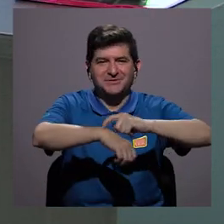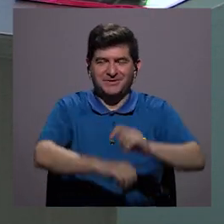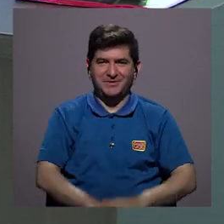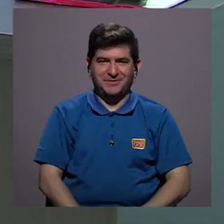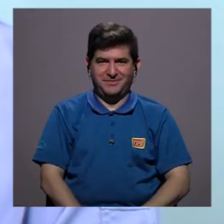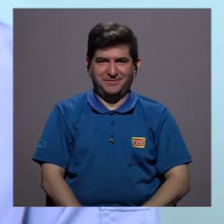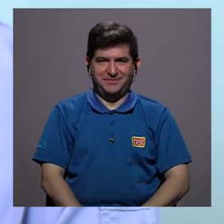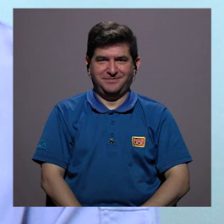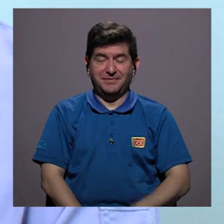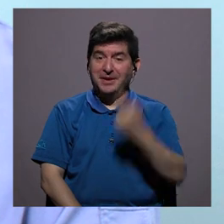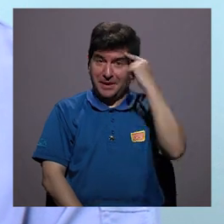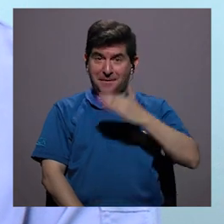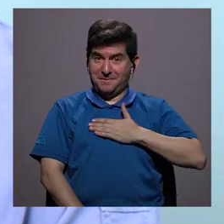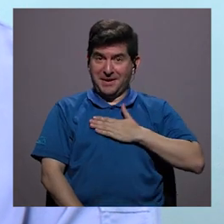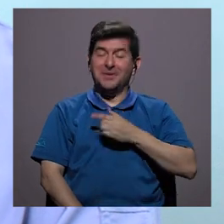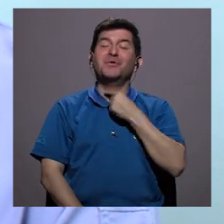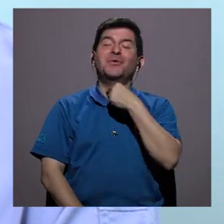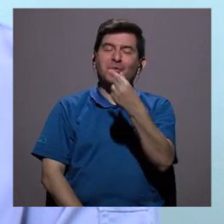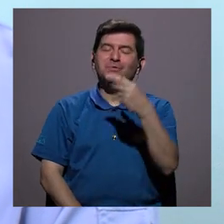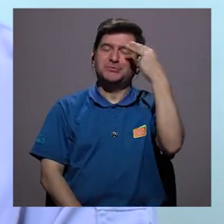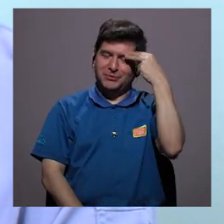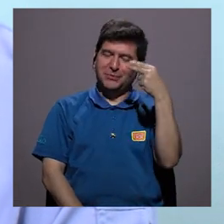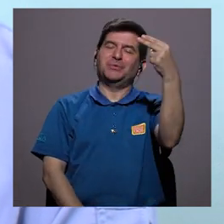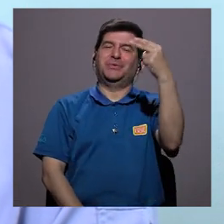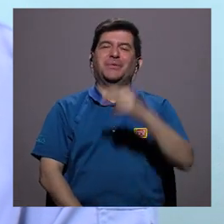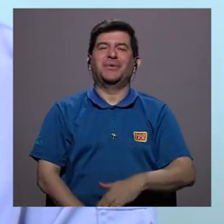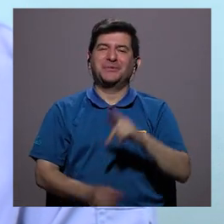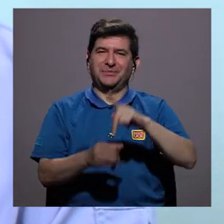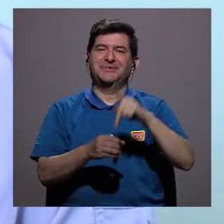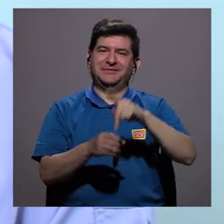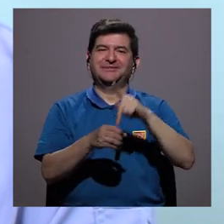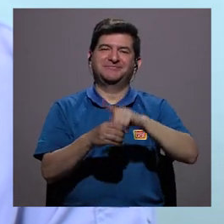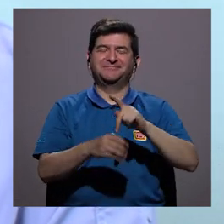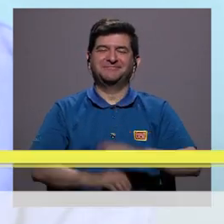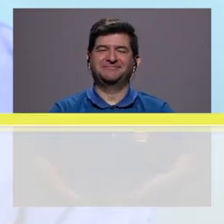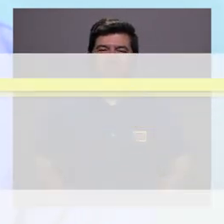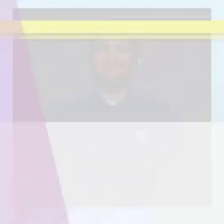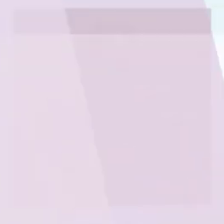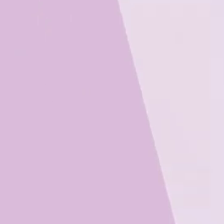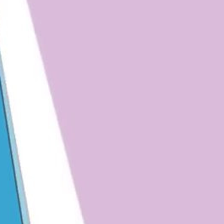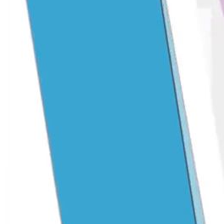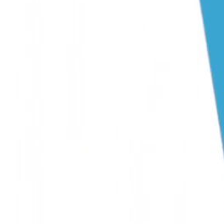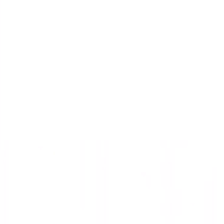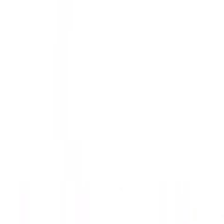tiempo para compartirnos. Para mí fue un placer y un honor participar en esto.